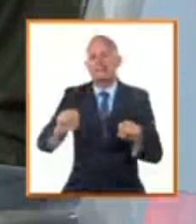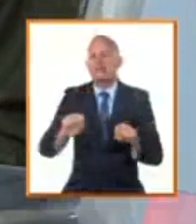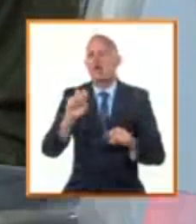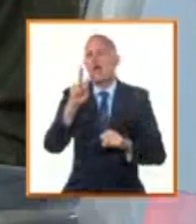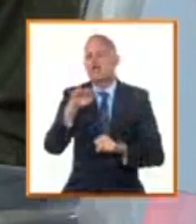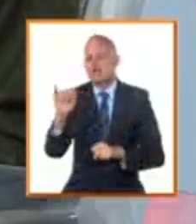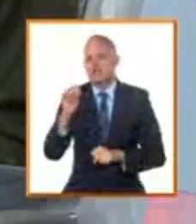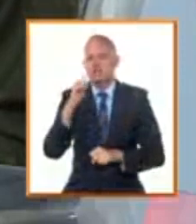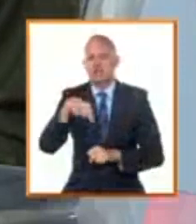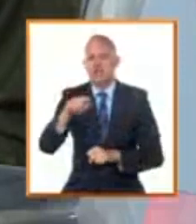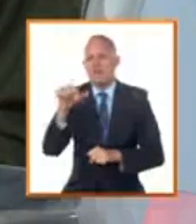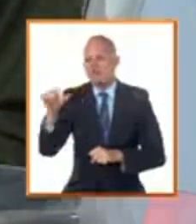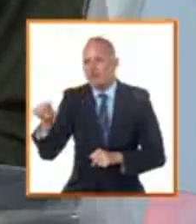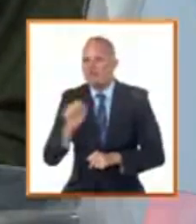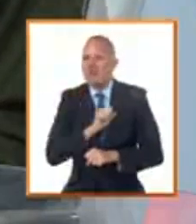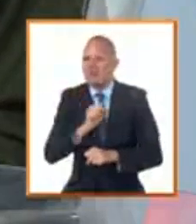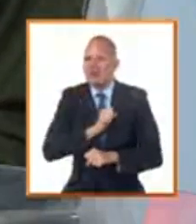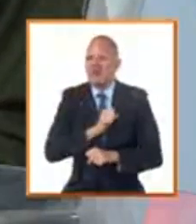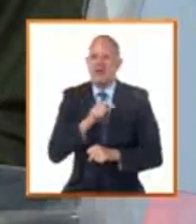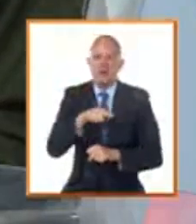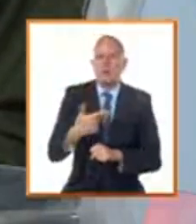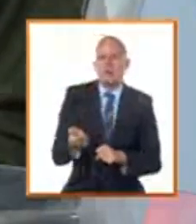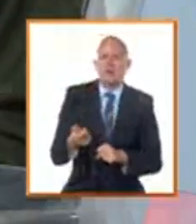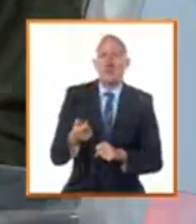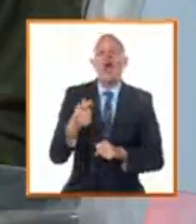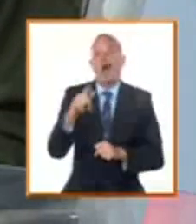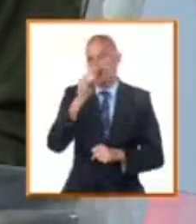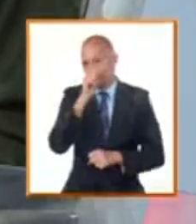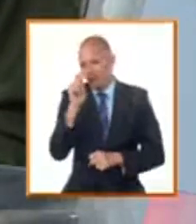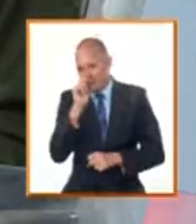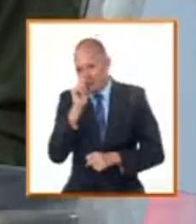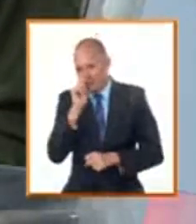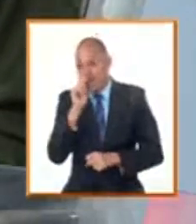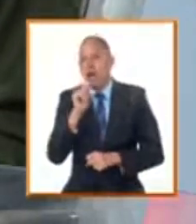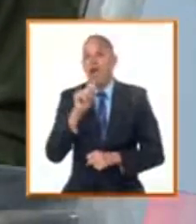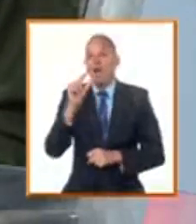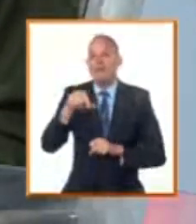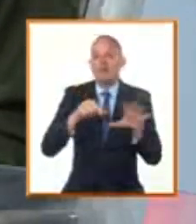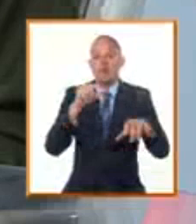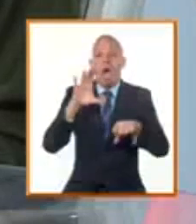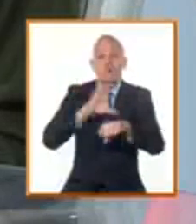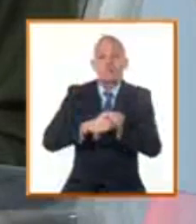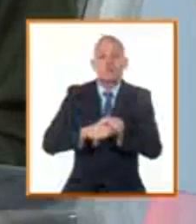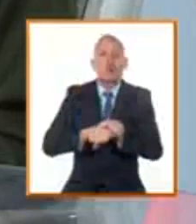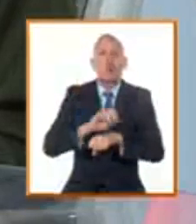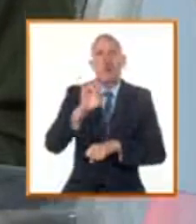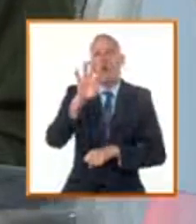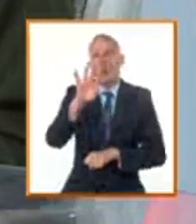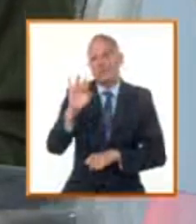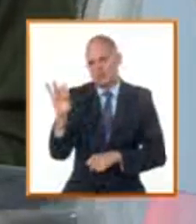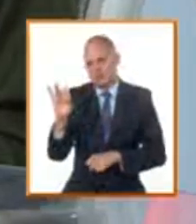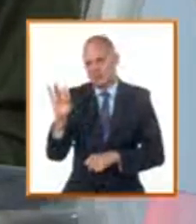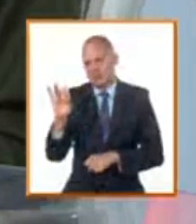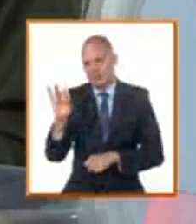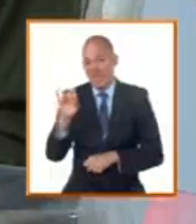kilogramos de droga incautada y fueron detenidos 47 personas, 16 de estos